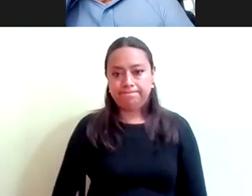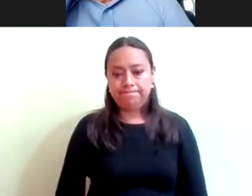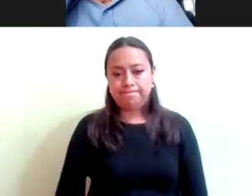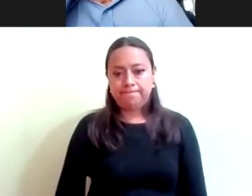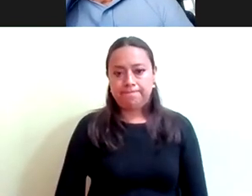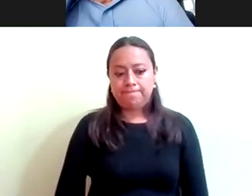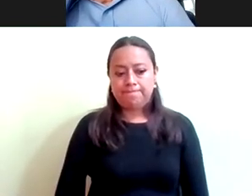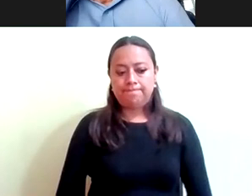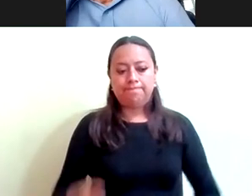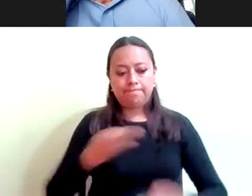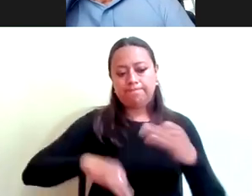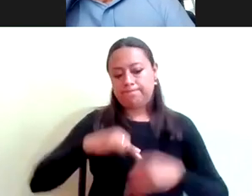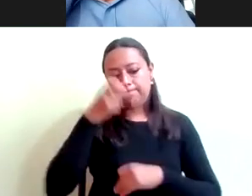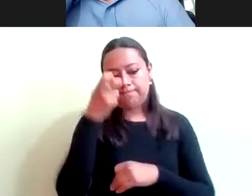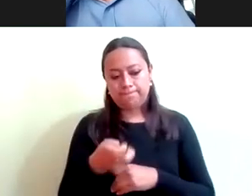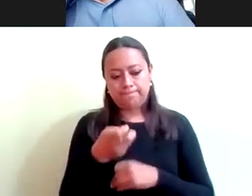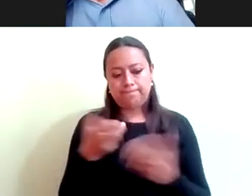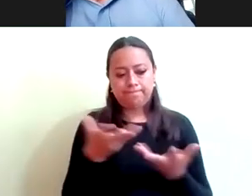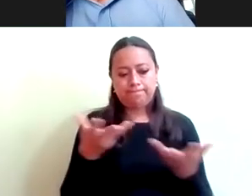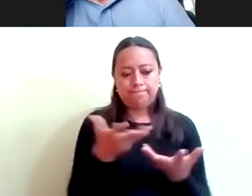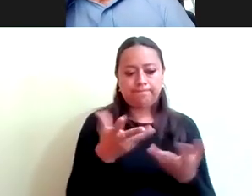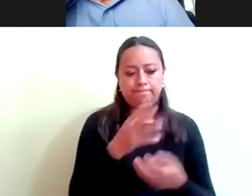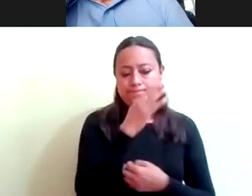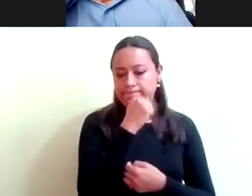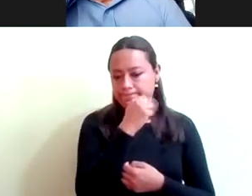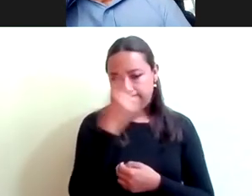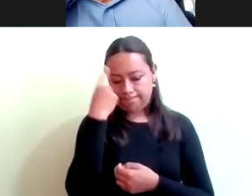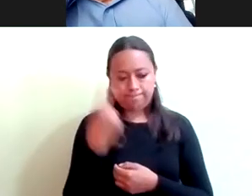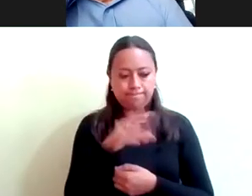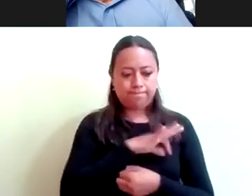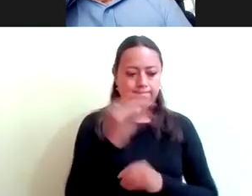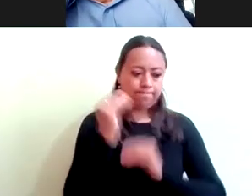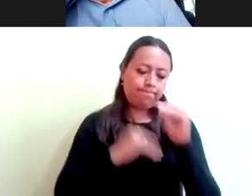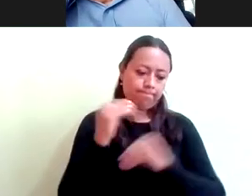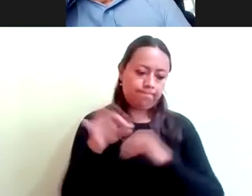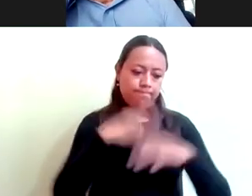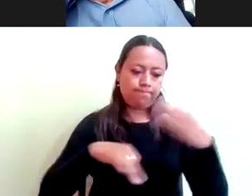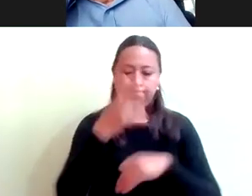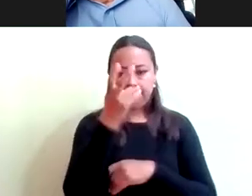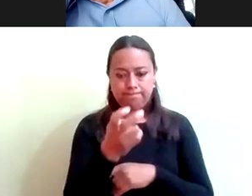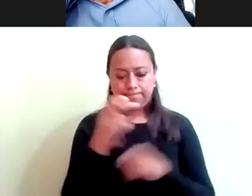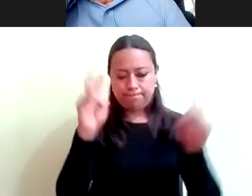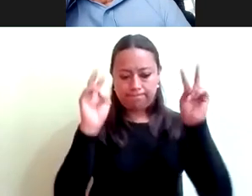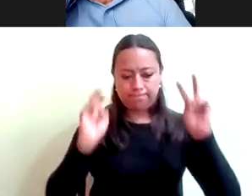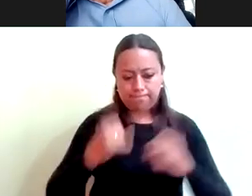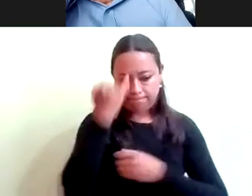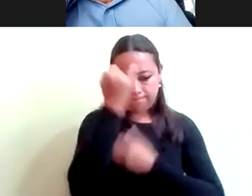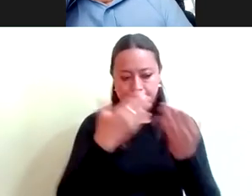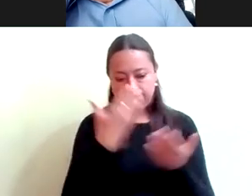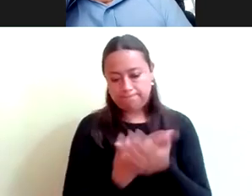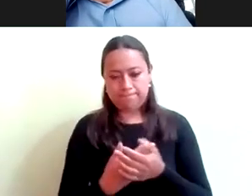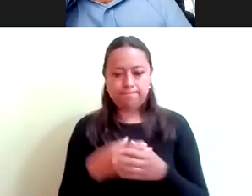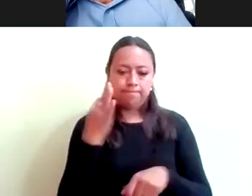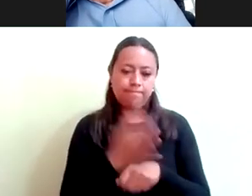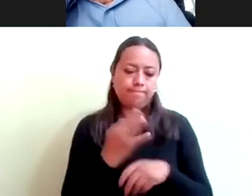poder discutir estos temas del dictamen de la iniciativa que hoy estamos aquí discutiendo.